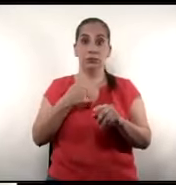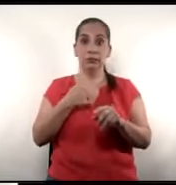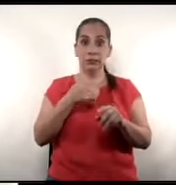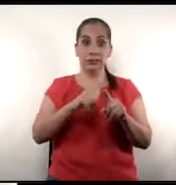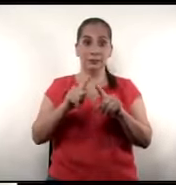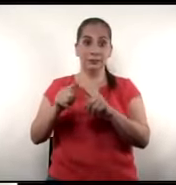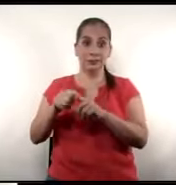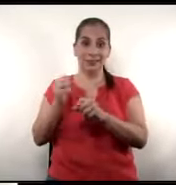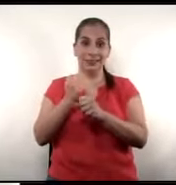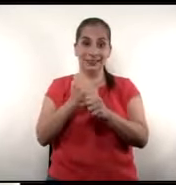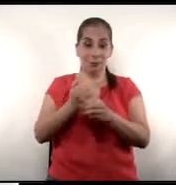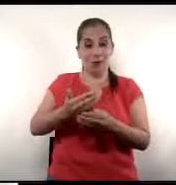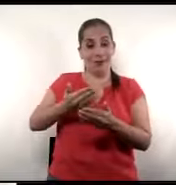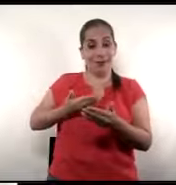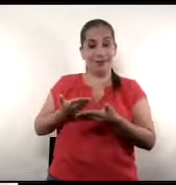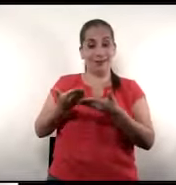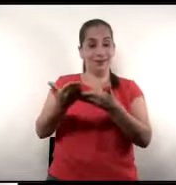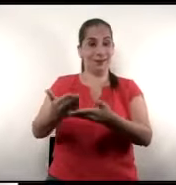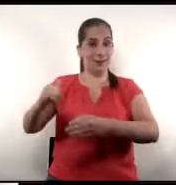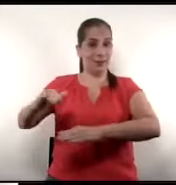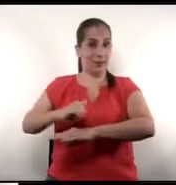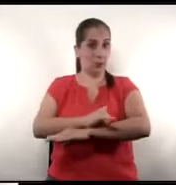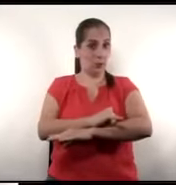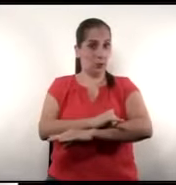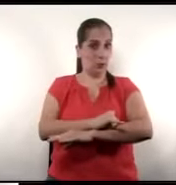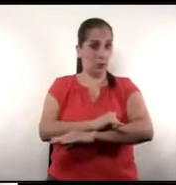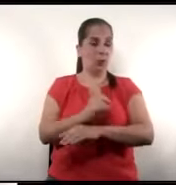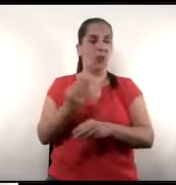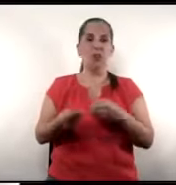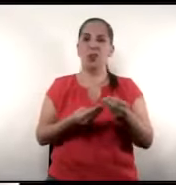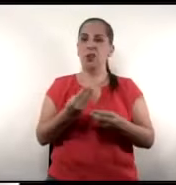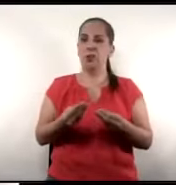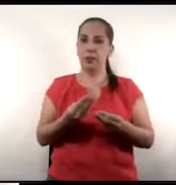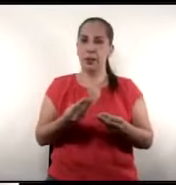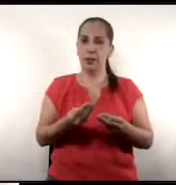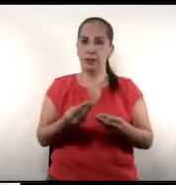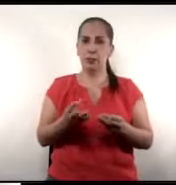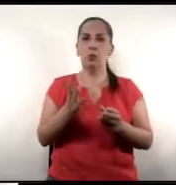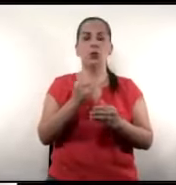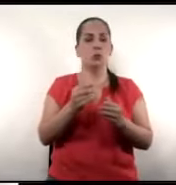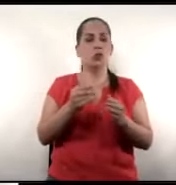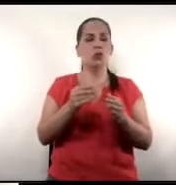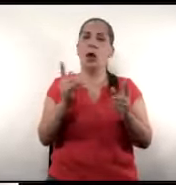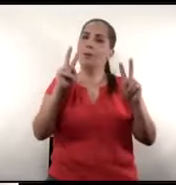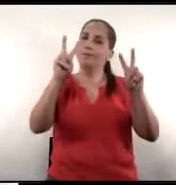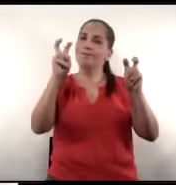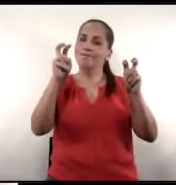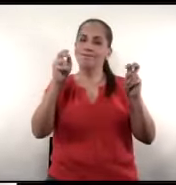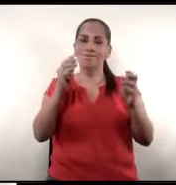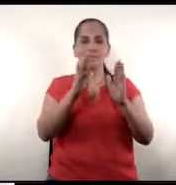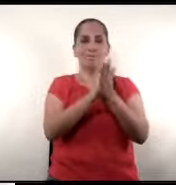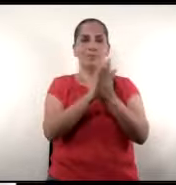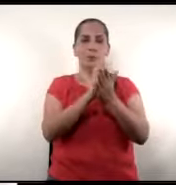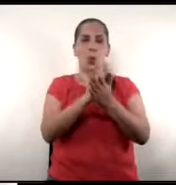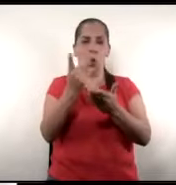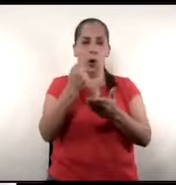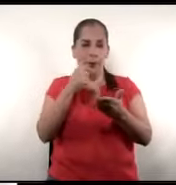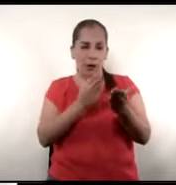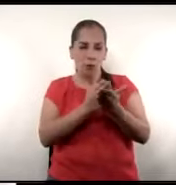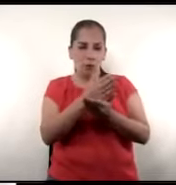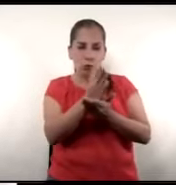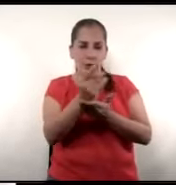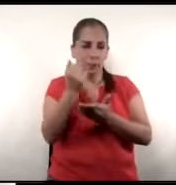hacer, antes de entregar el aeropuerto, mandamos a hacer una hoja de ruta, una ruta crítica, donde detectamos